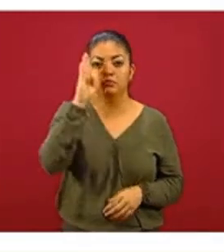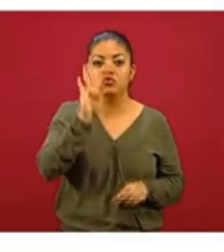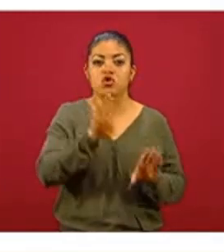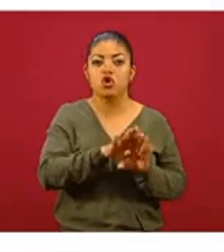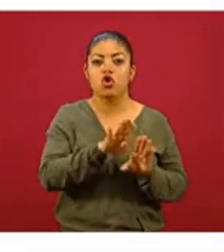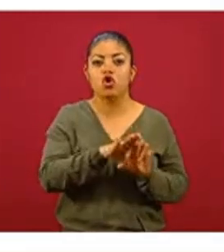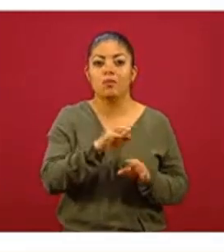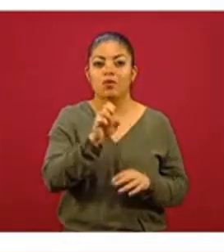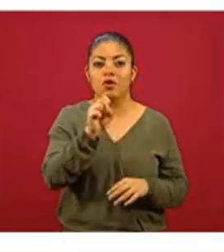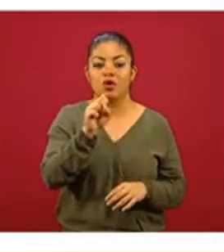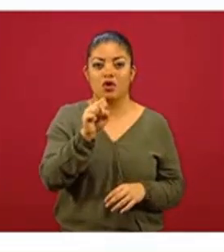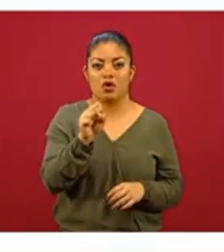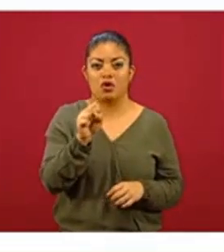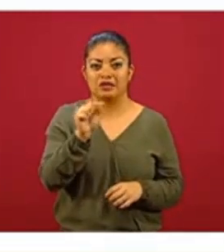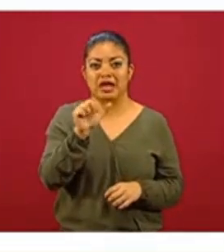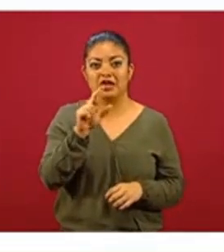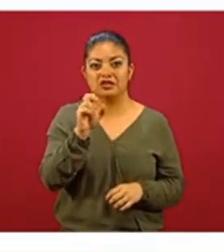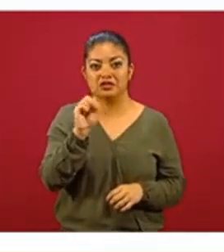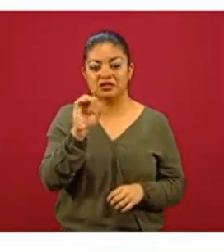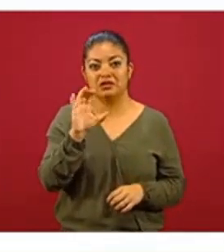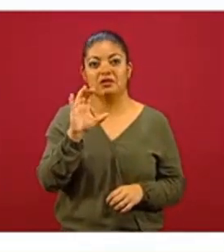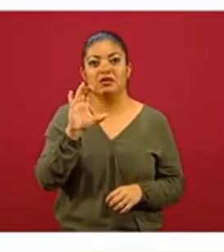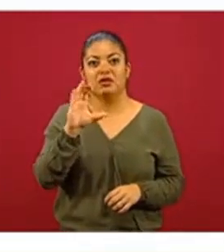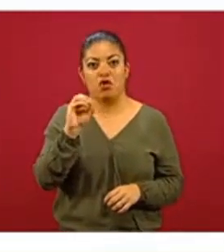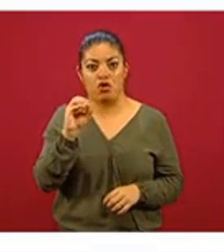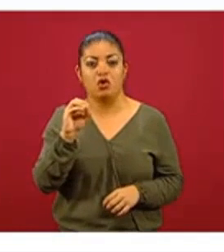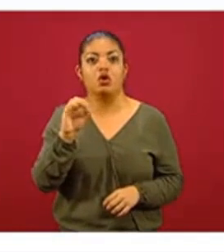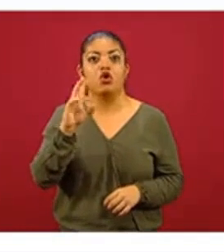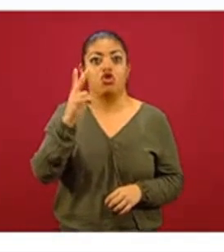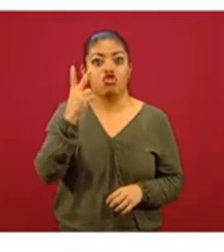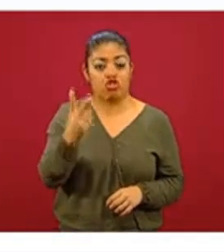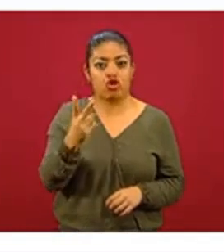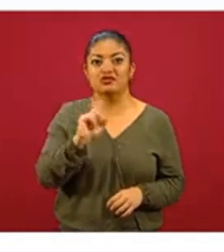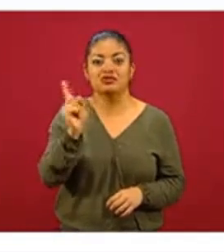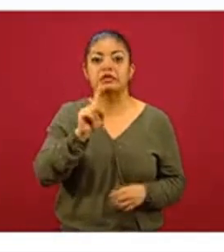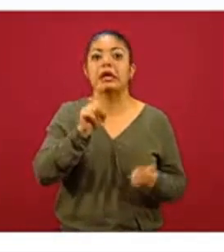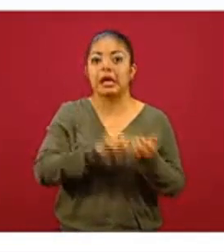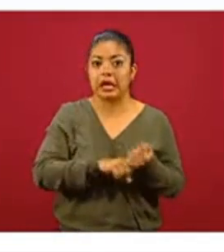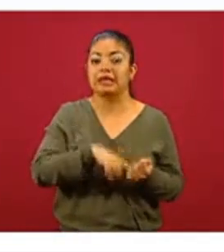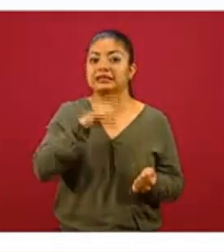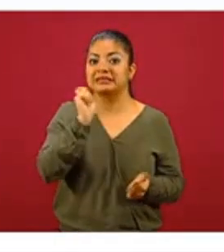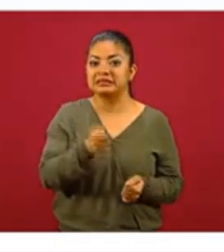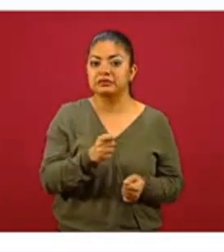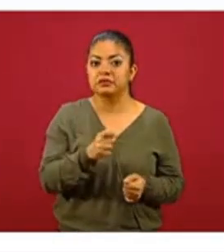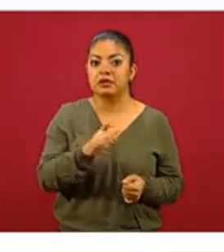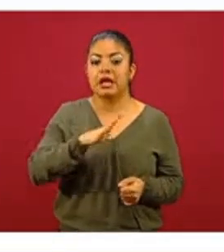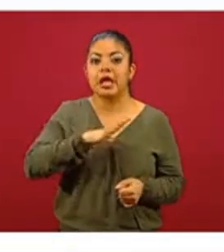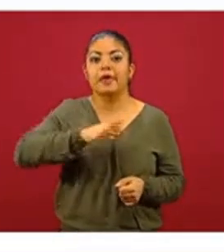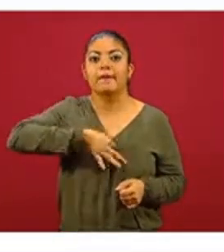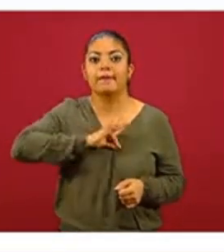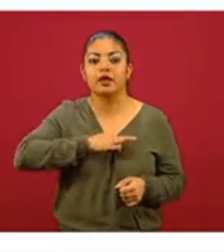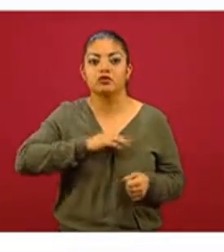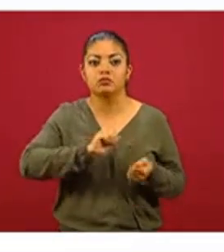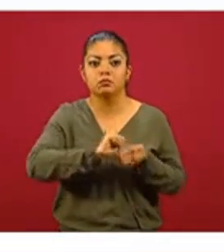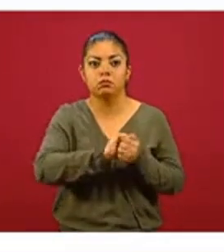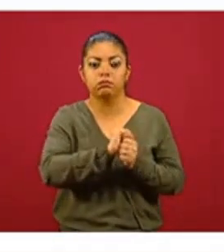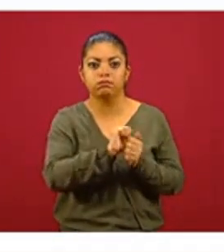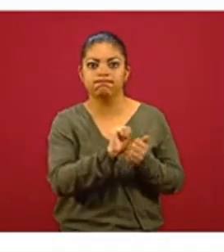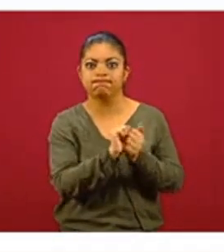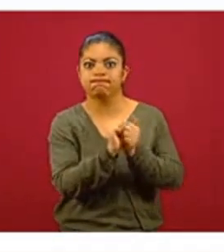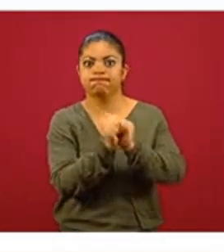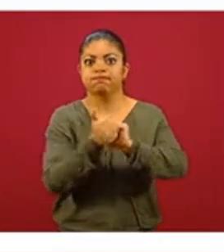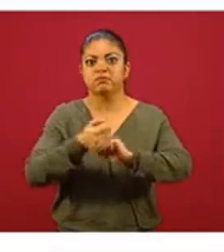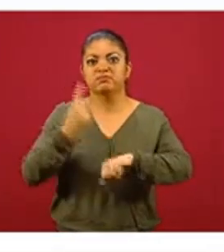este SARS-CoV-2, sino otros virus son desencadenantes de este proceso. Es un proceso inflamatorio, es